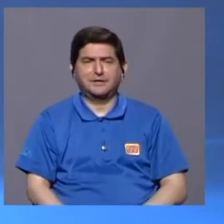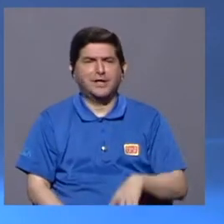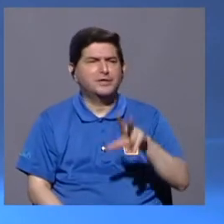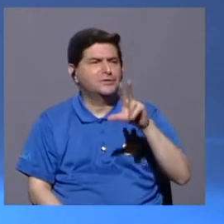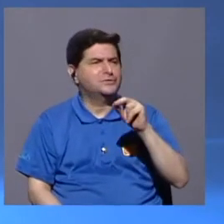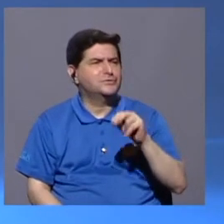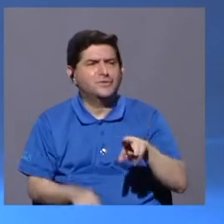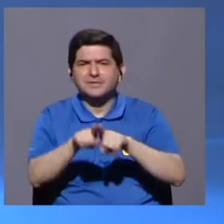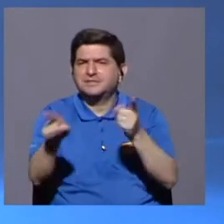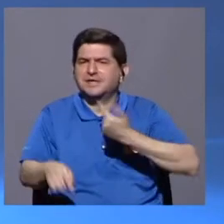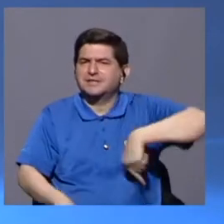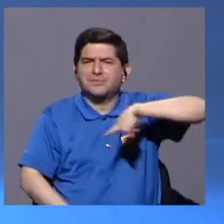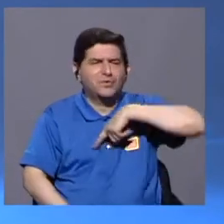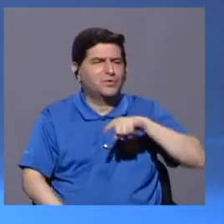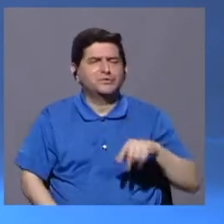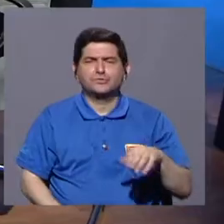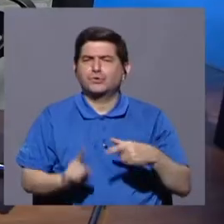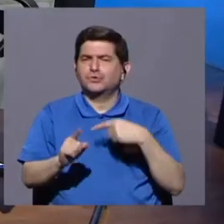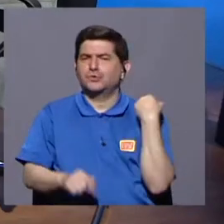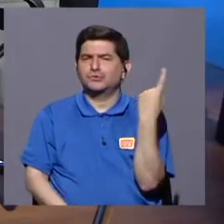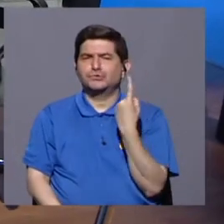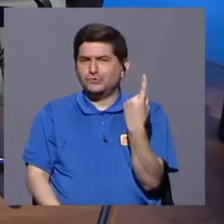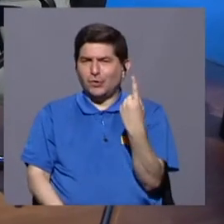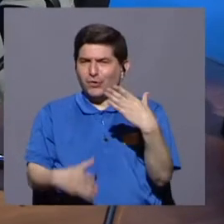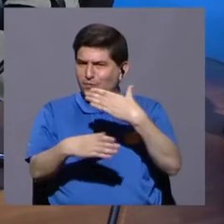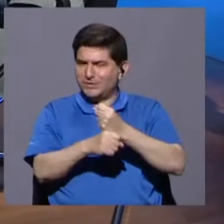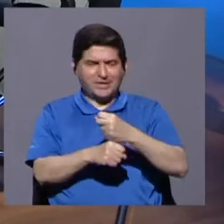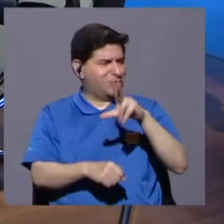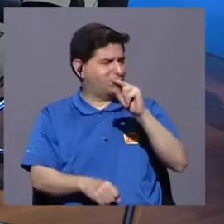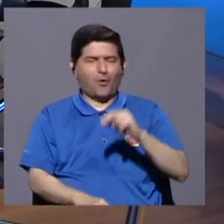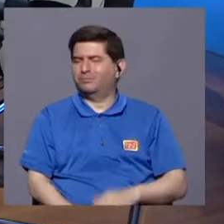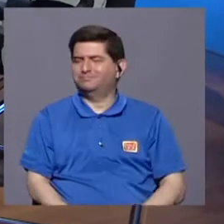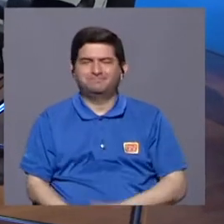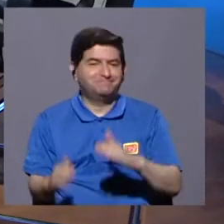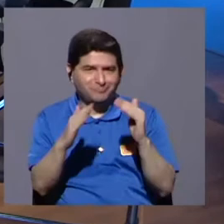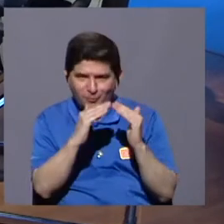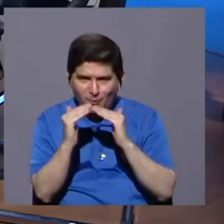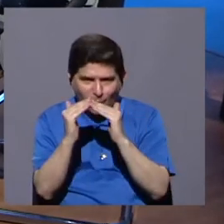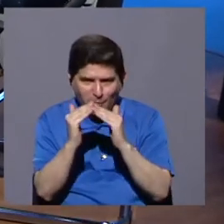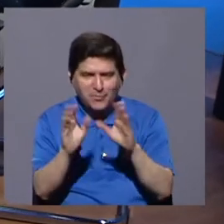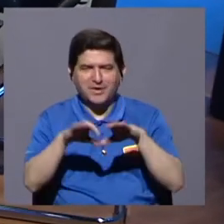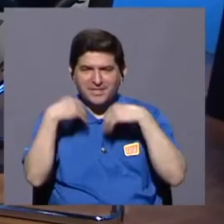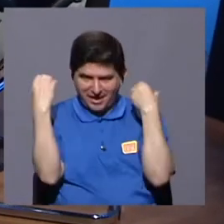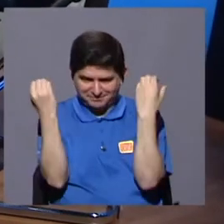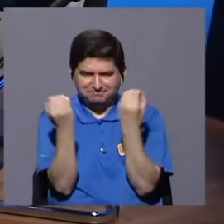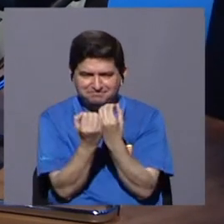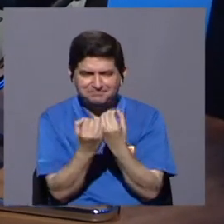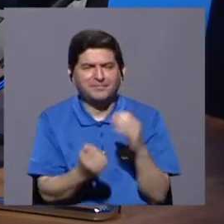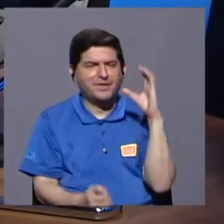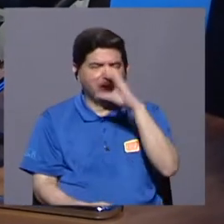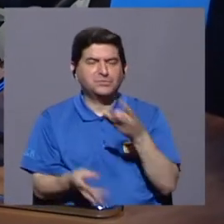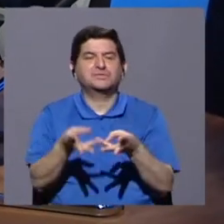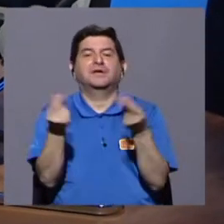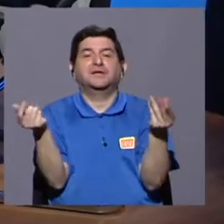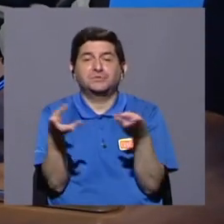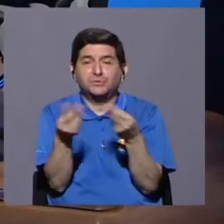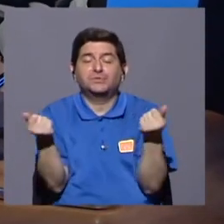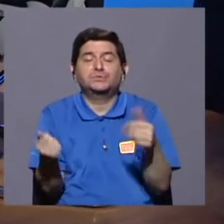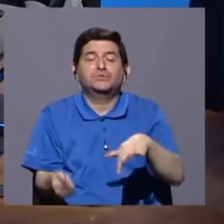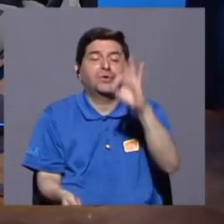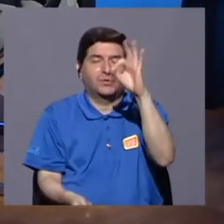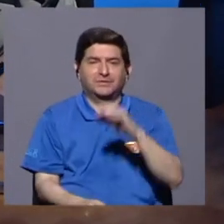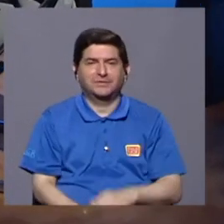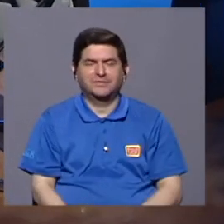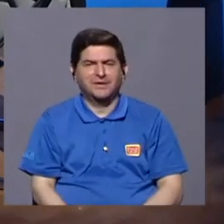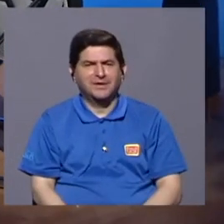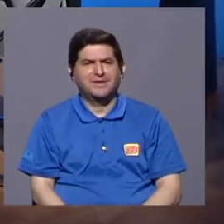que tampoco estamos haciendo solas y solas. Es una comunidad organizada que está buscando soluciones. Y qué